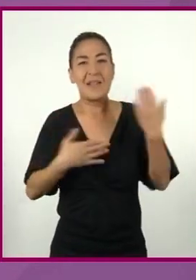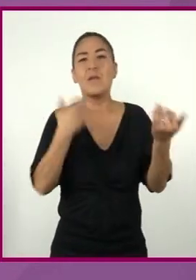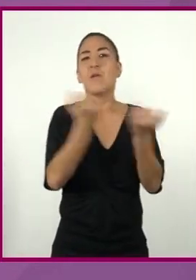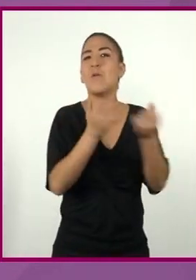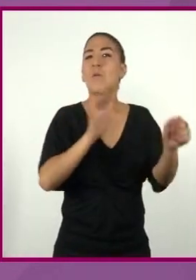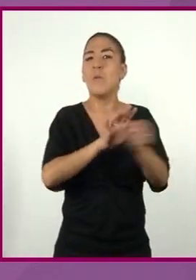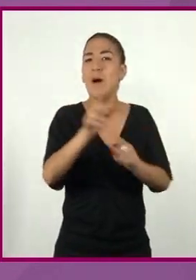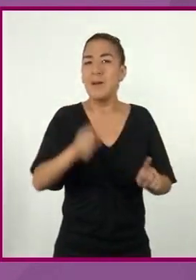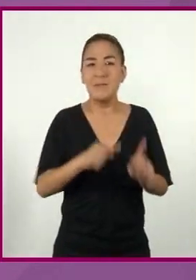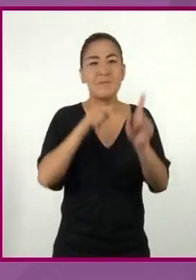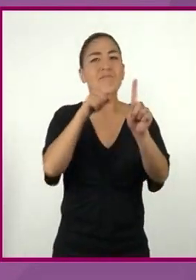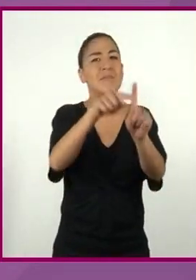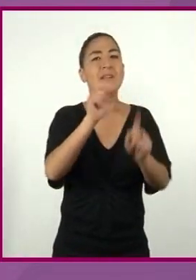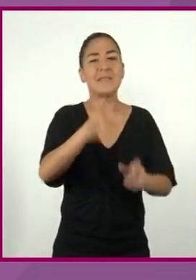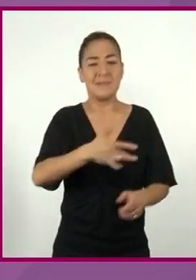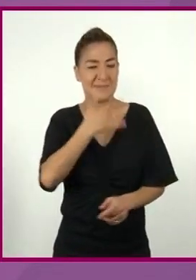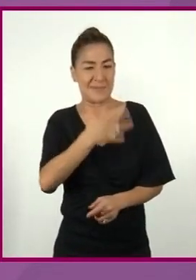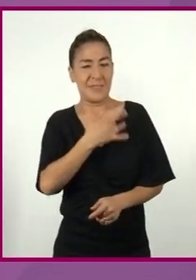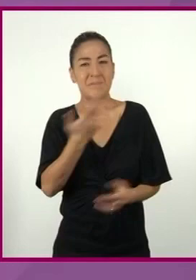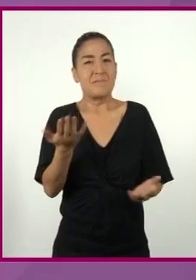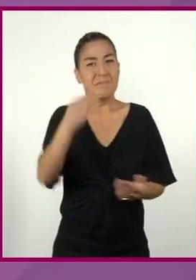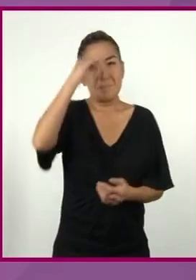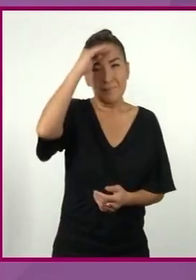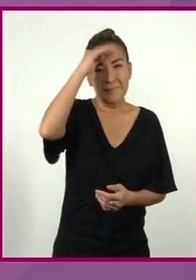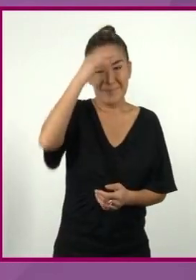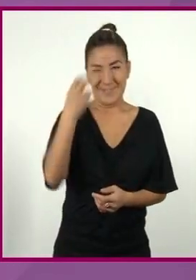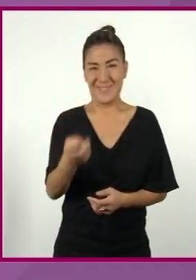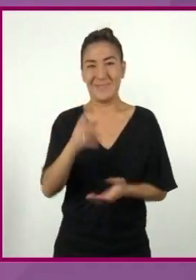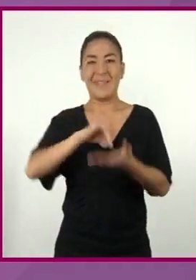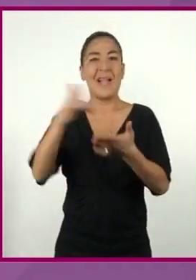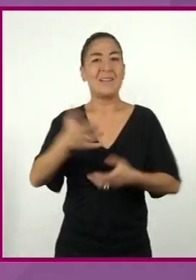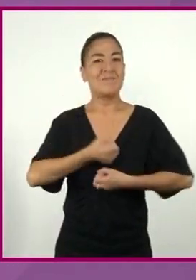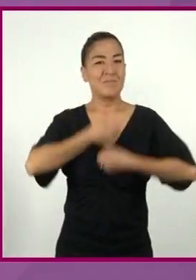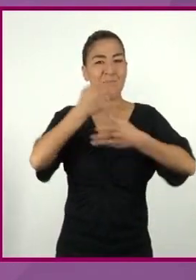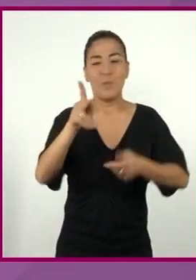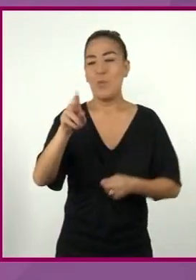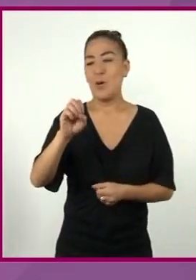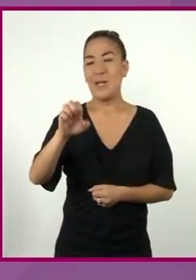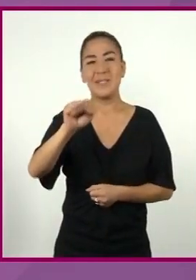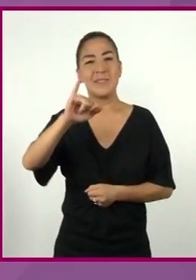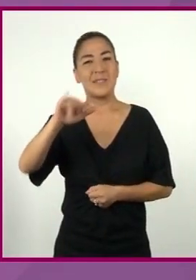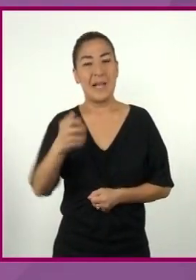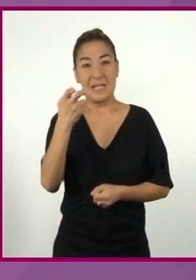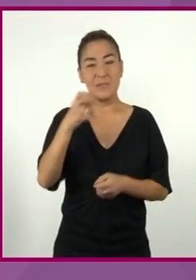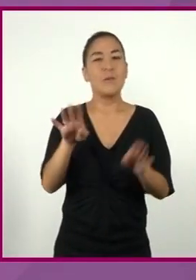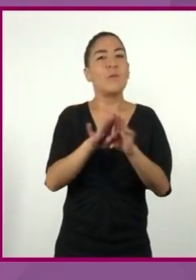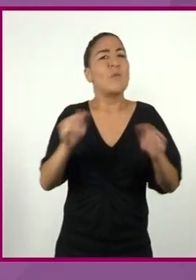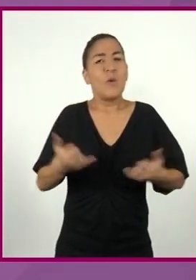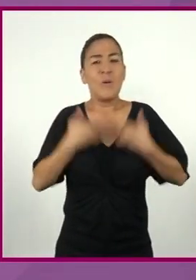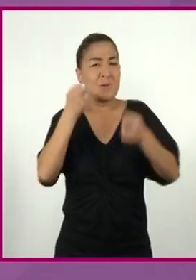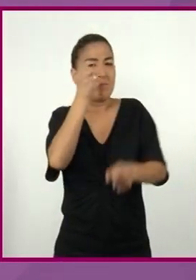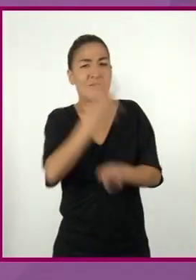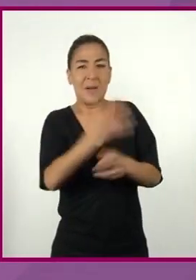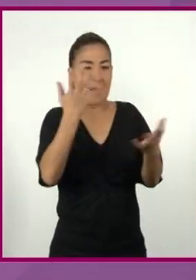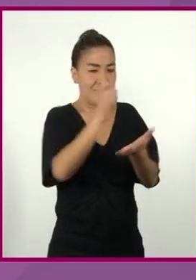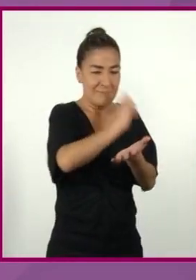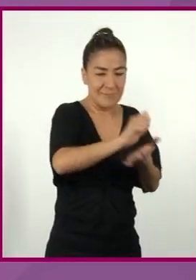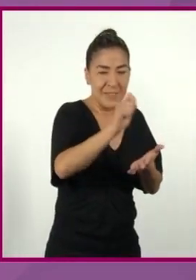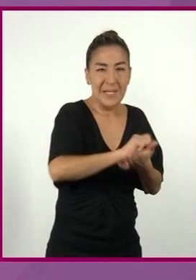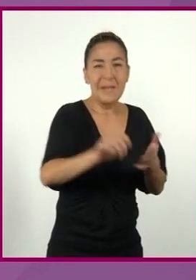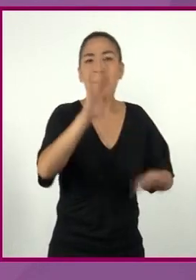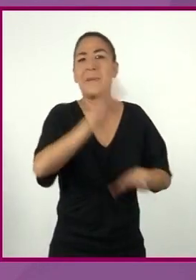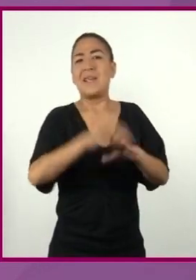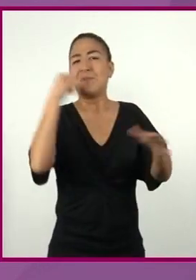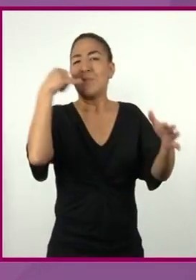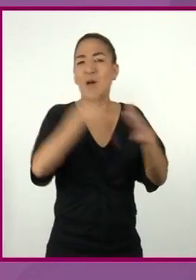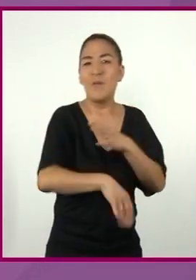sus reflexiones y sentimientos? La poesía, una forma de expresión que adoptó desde muy joven. Tantos y tan profundos son